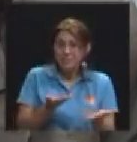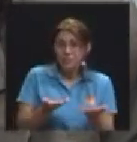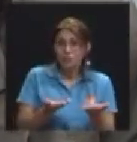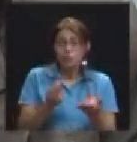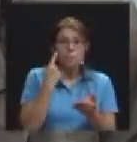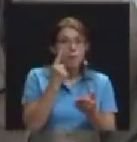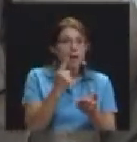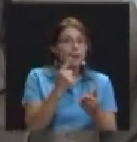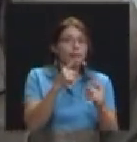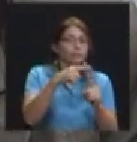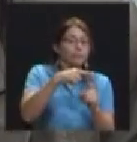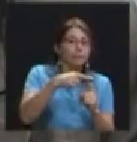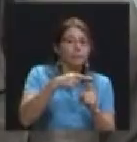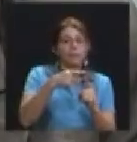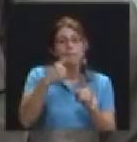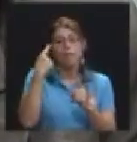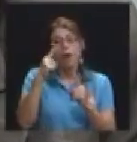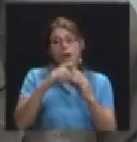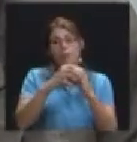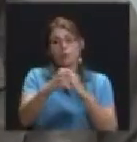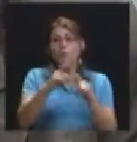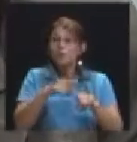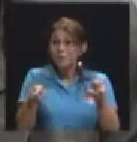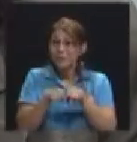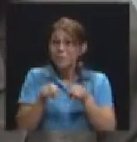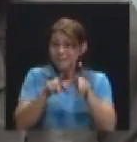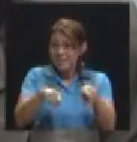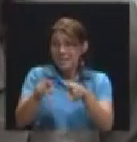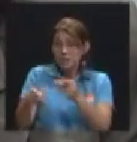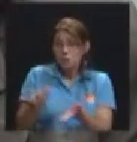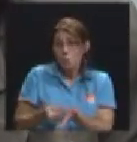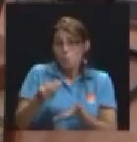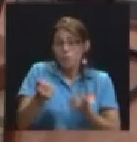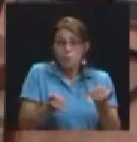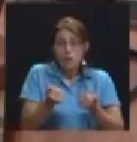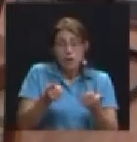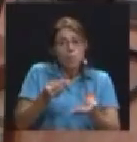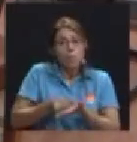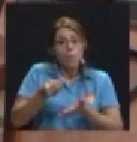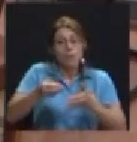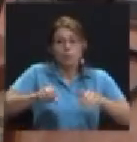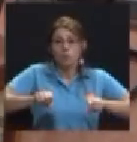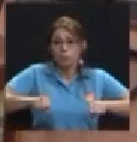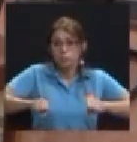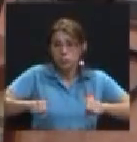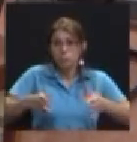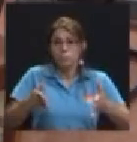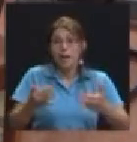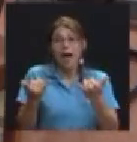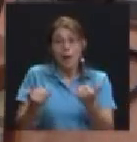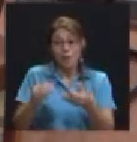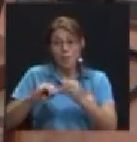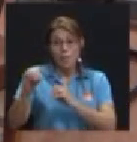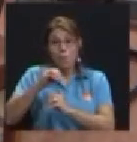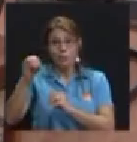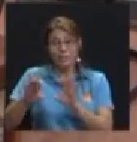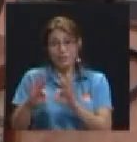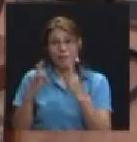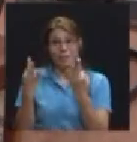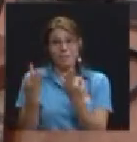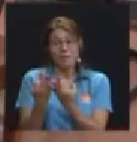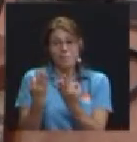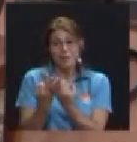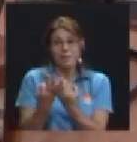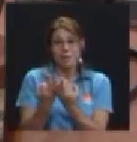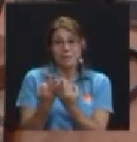de vehículos, incluso de motocicletas. El porcentaje de hogares que ha adquirido vehículos es más alto que el porcentaje que adquirió